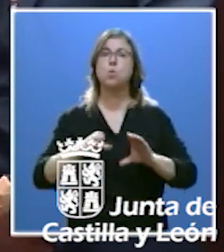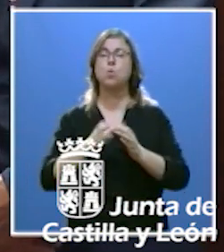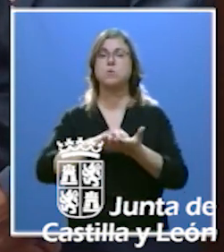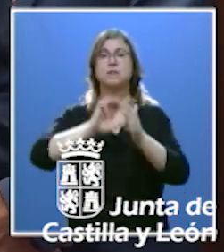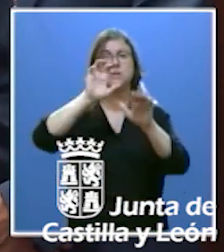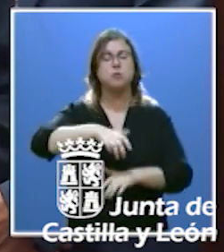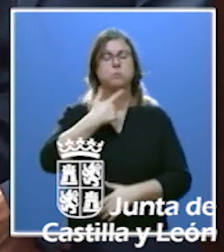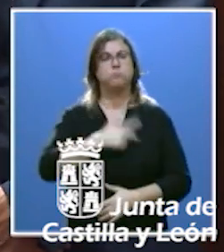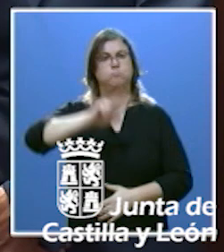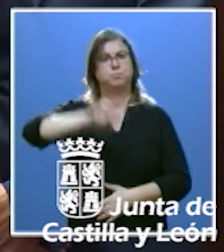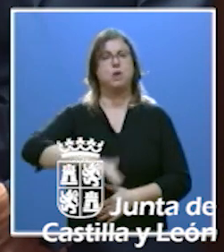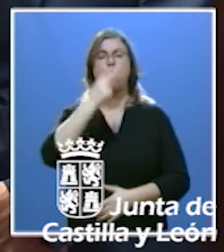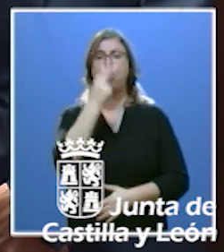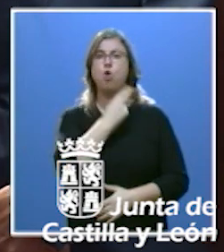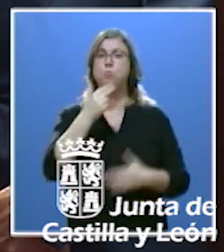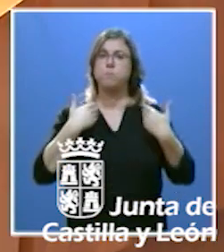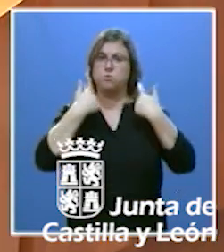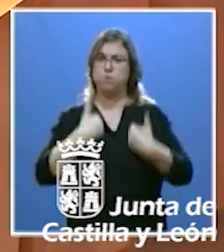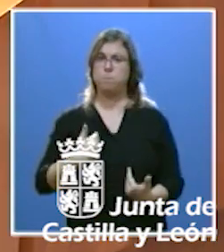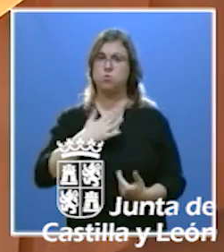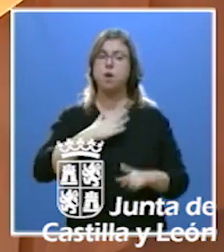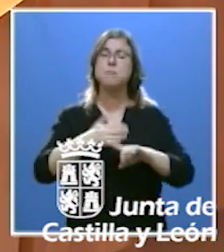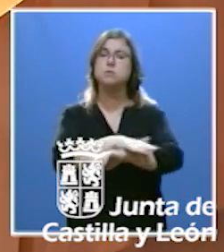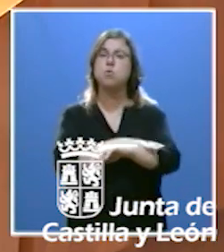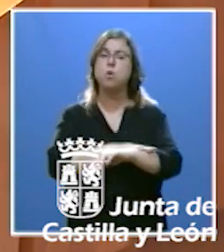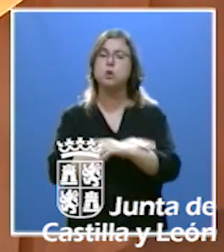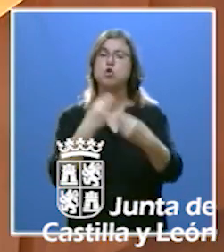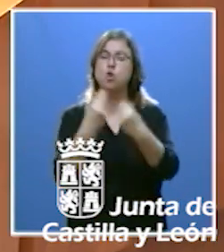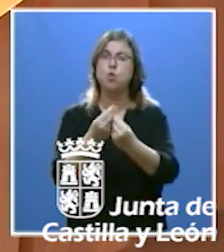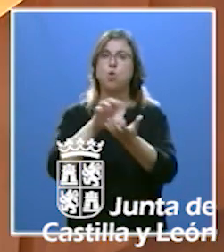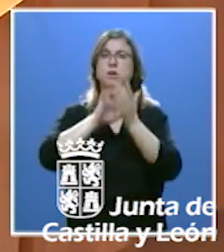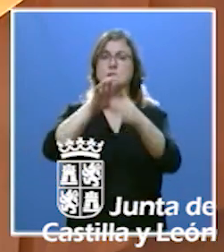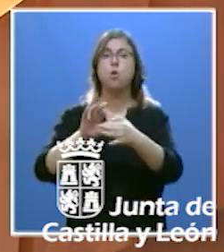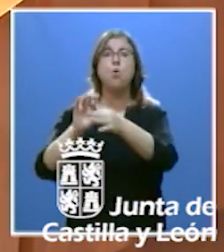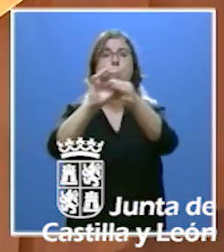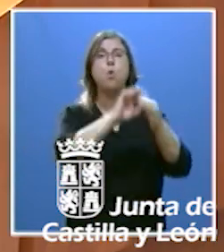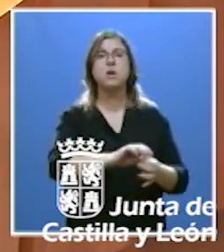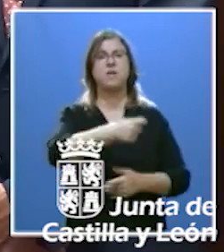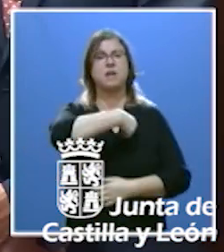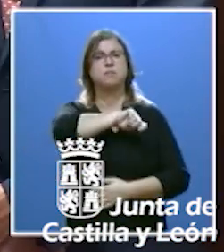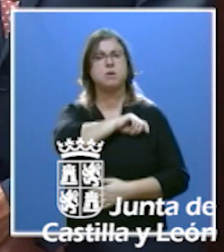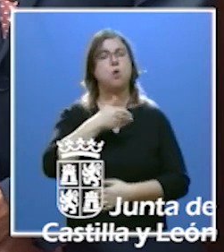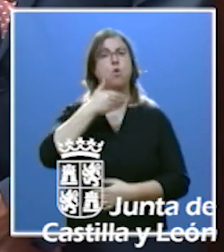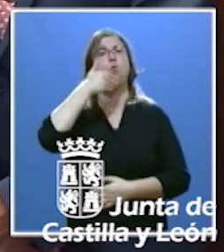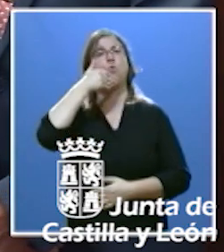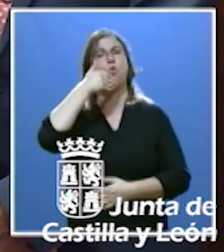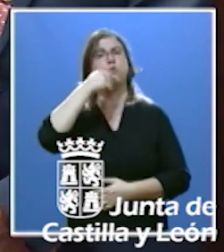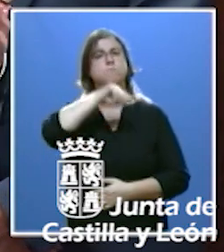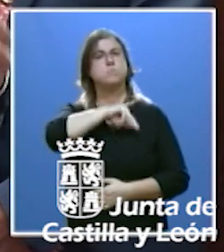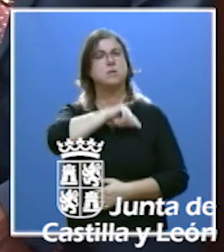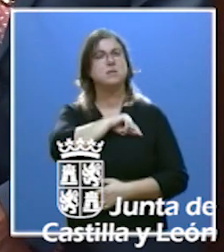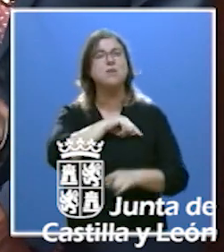mi compromiso personal y de mi gobierno con esta región, con la unidad de España, con el orgullo de sentirse